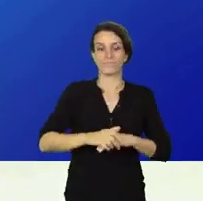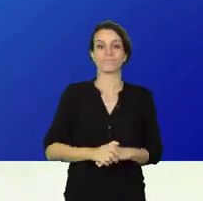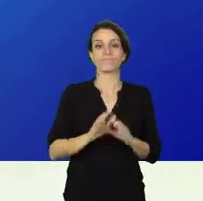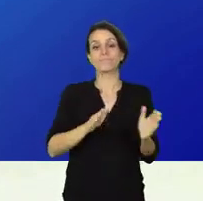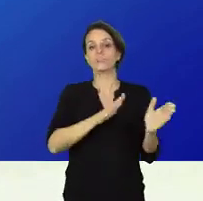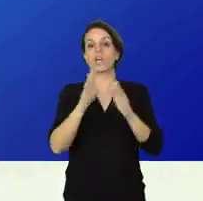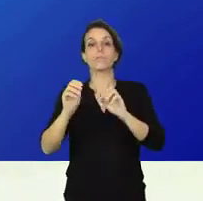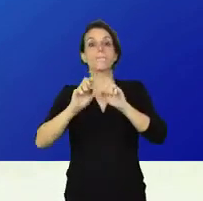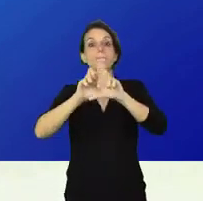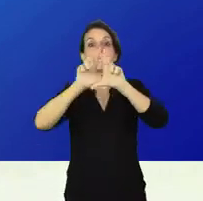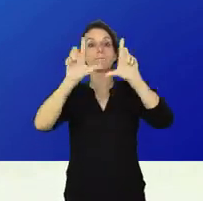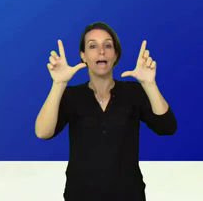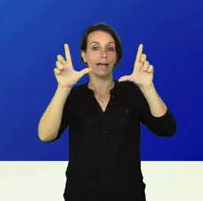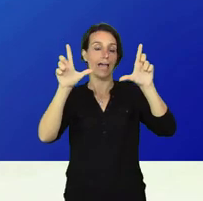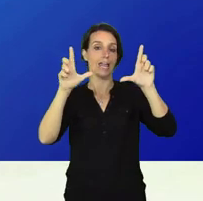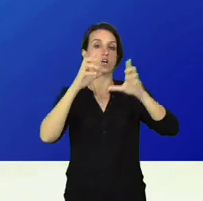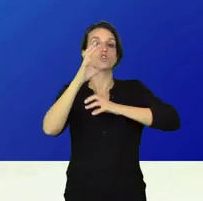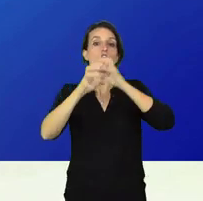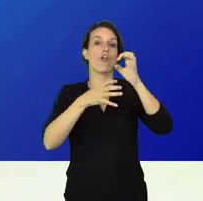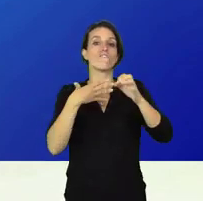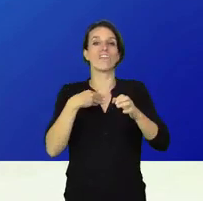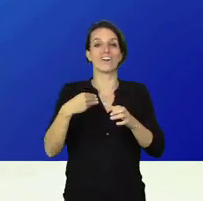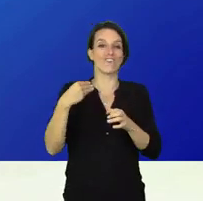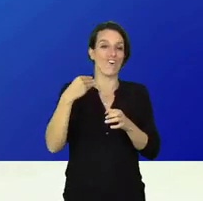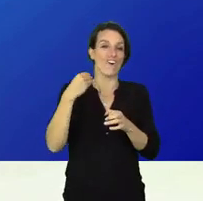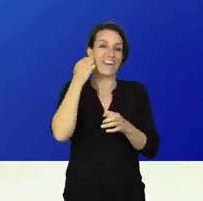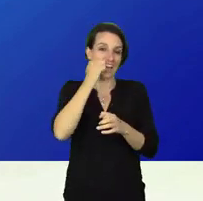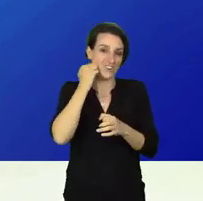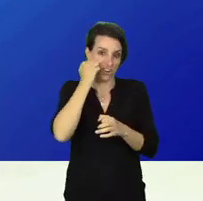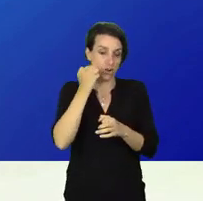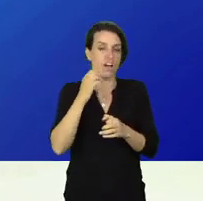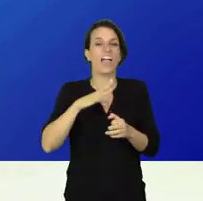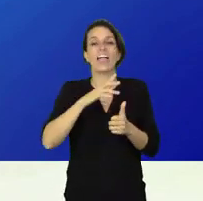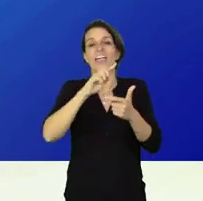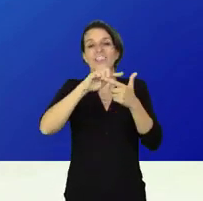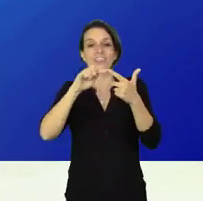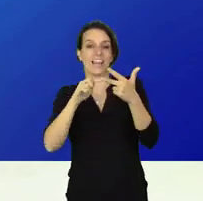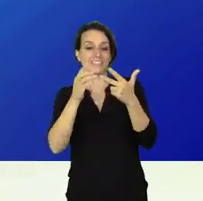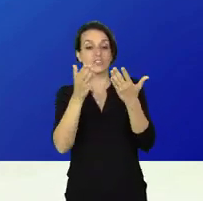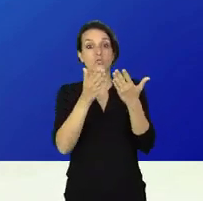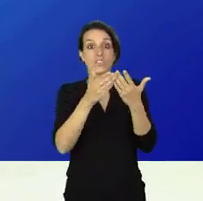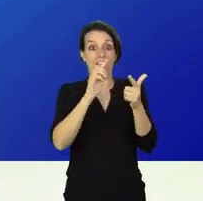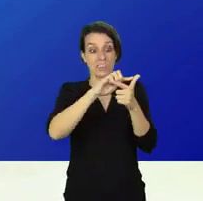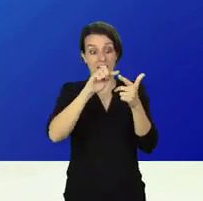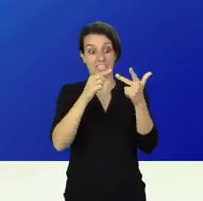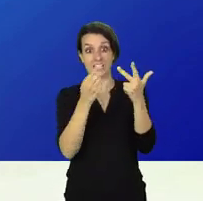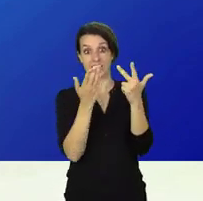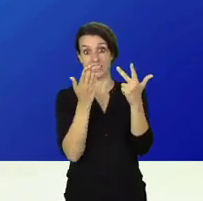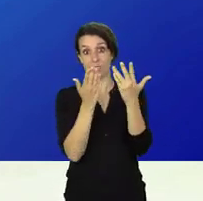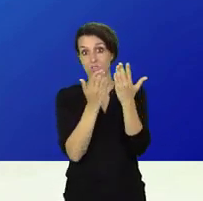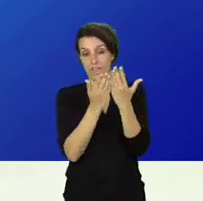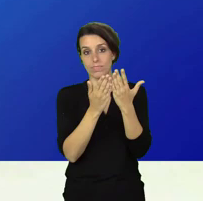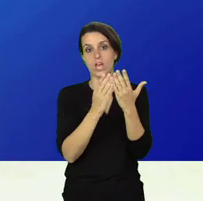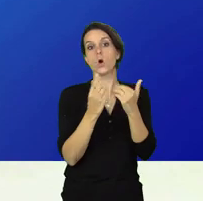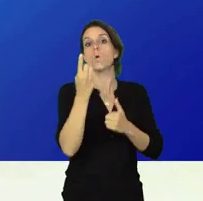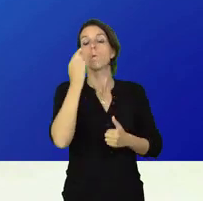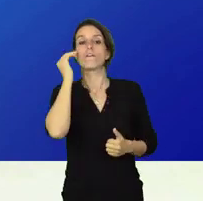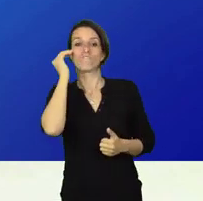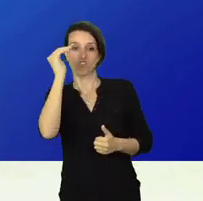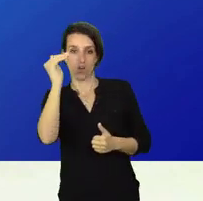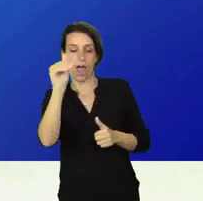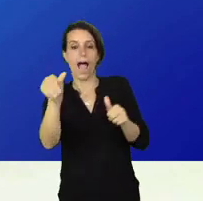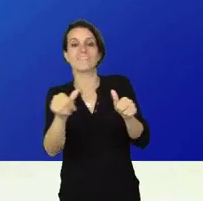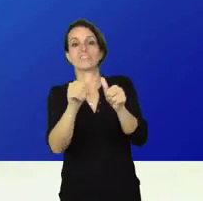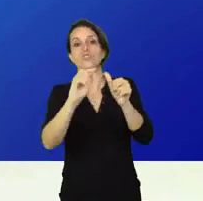Después esta imagen es una imagen blanco y negro de 3 estudiantes y una profesora de la universidad que están filmando un